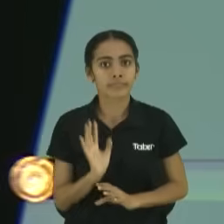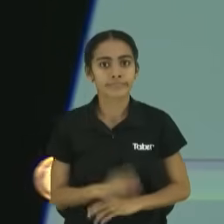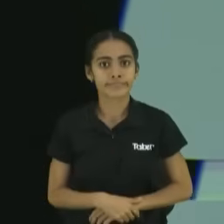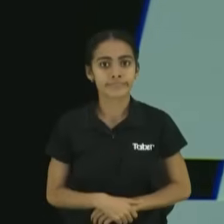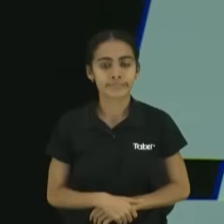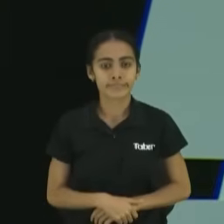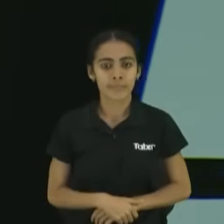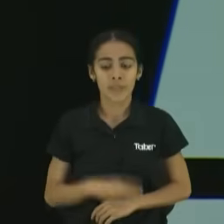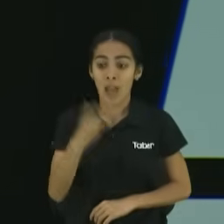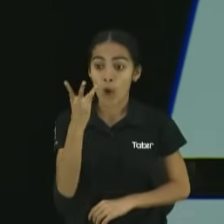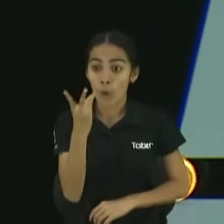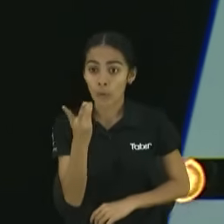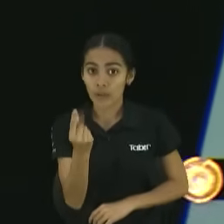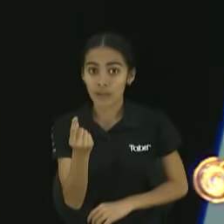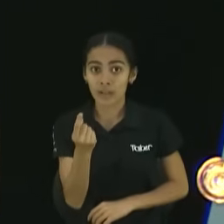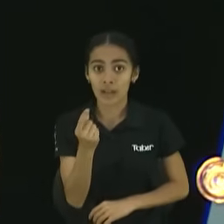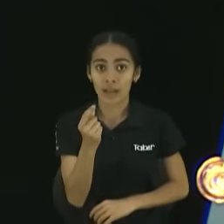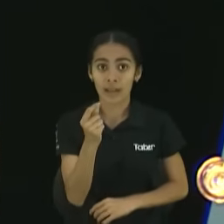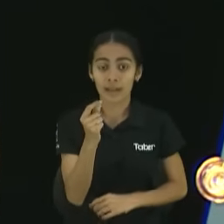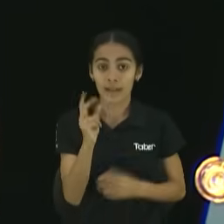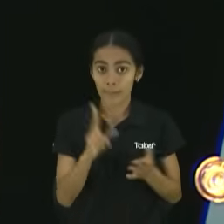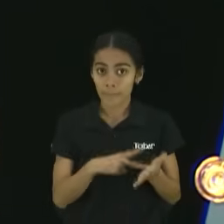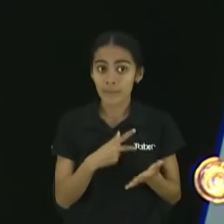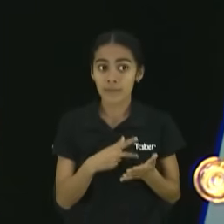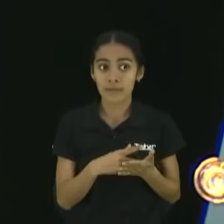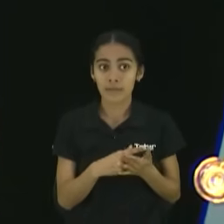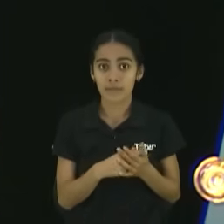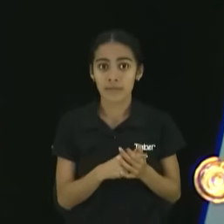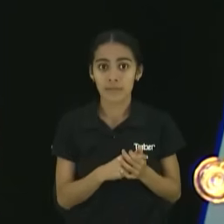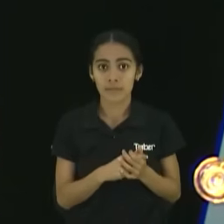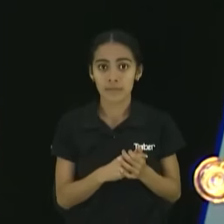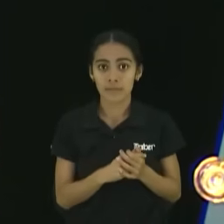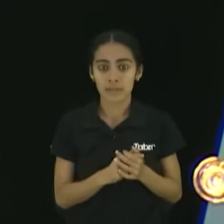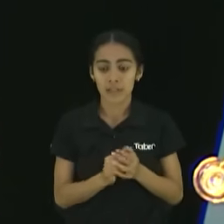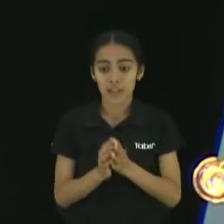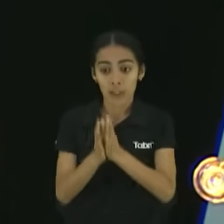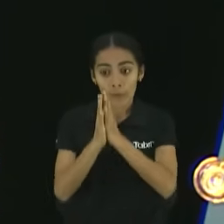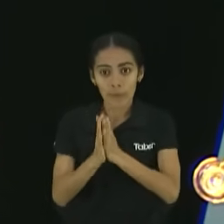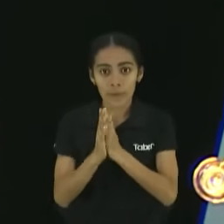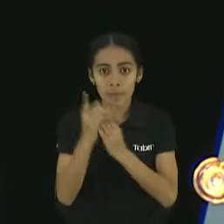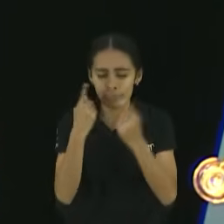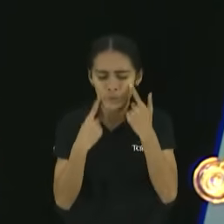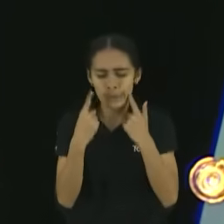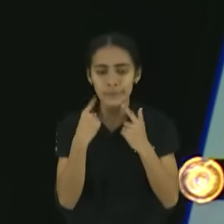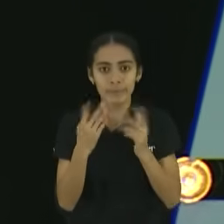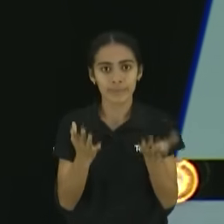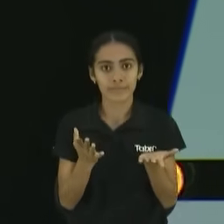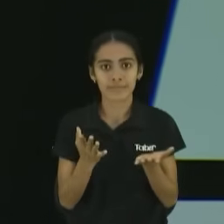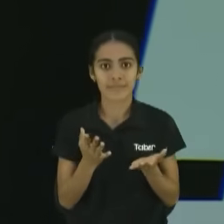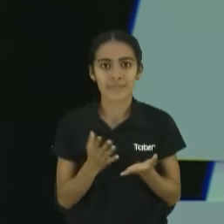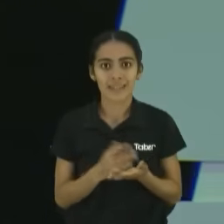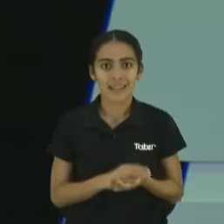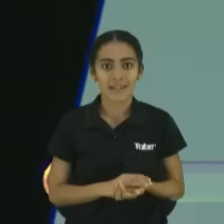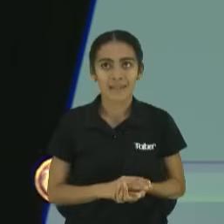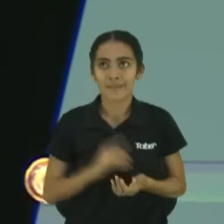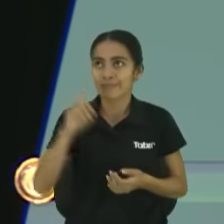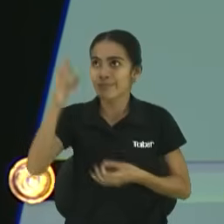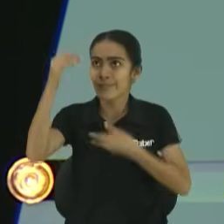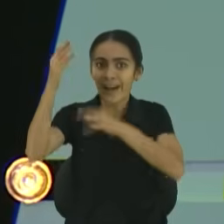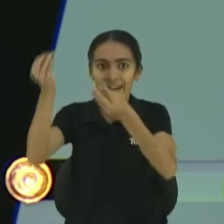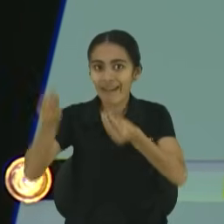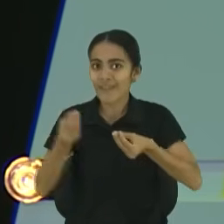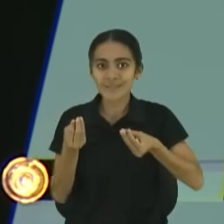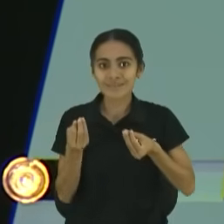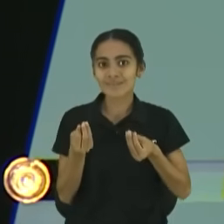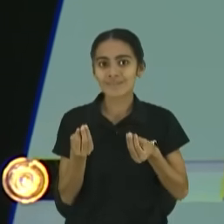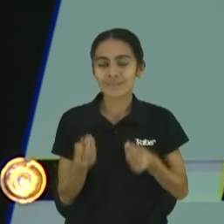han sido contadas las veces que las personas por las cuales él ora no lloran. Es increíble, es un don de Dios.